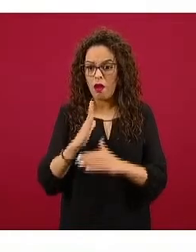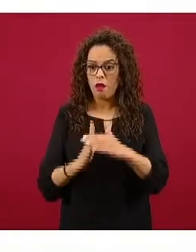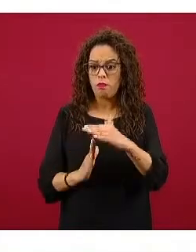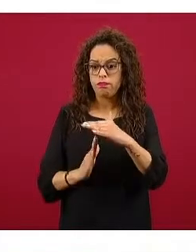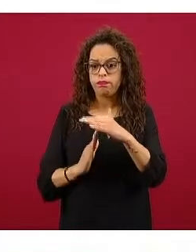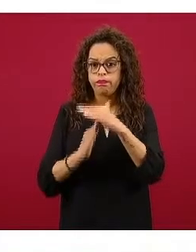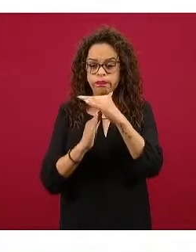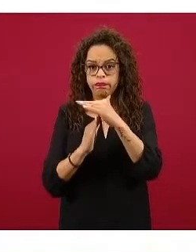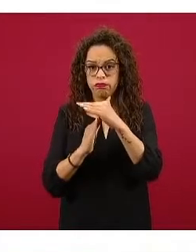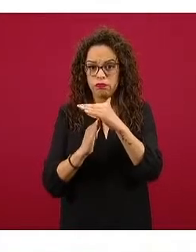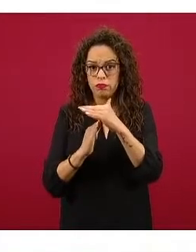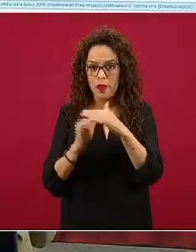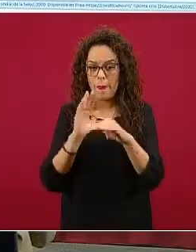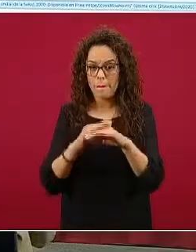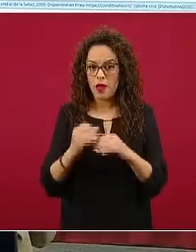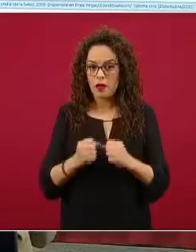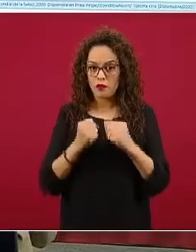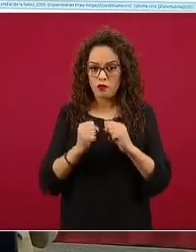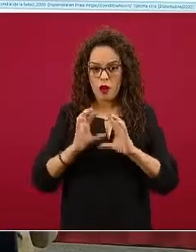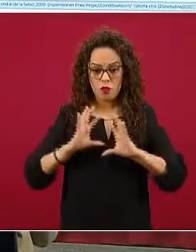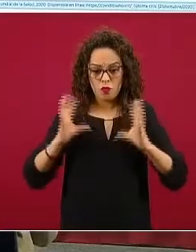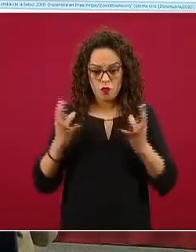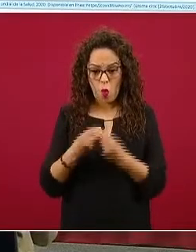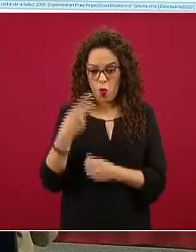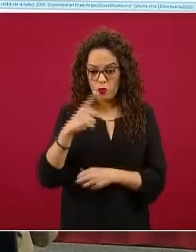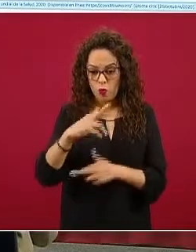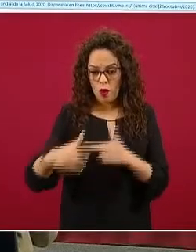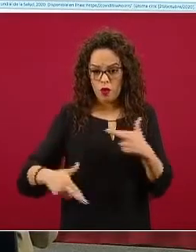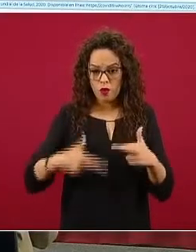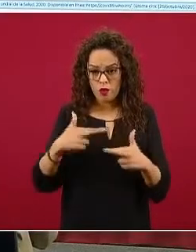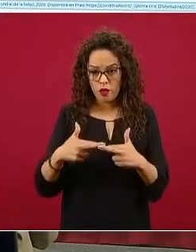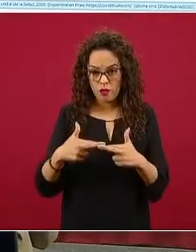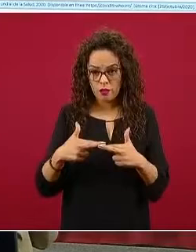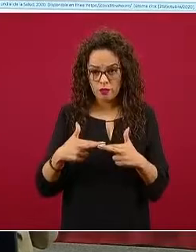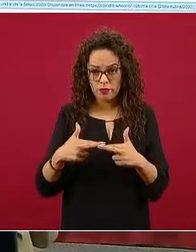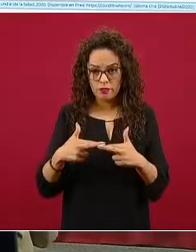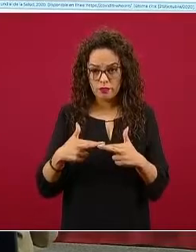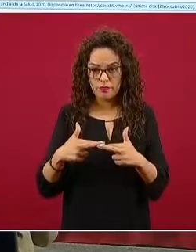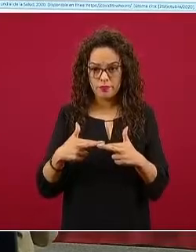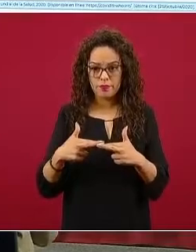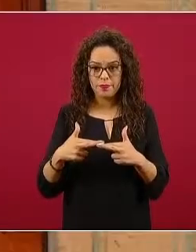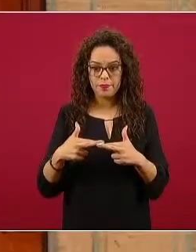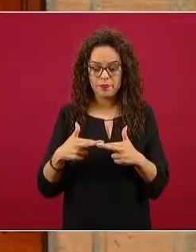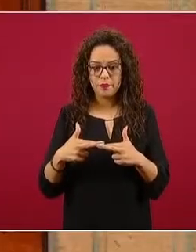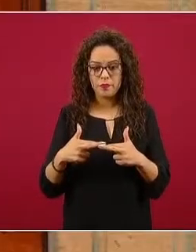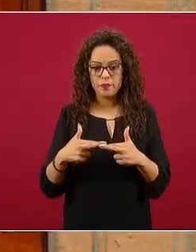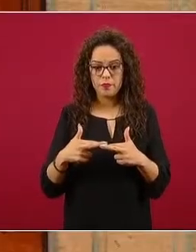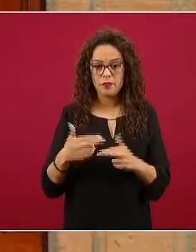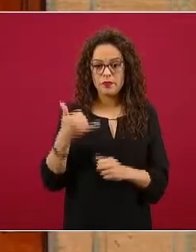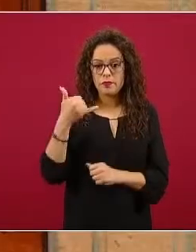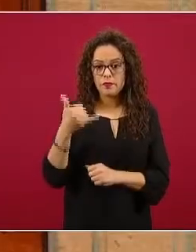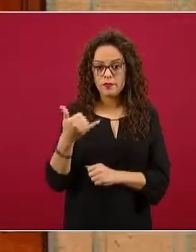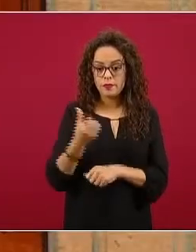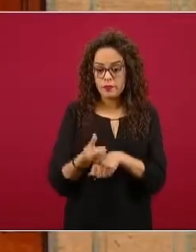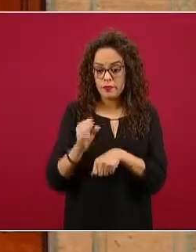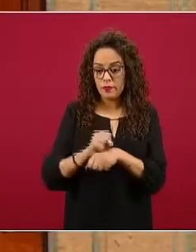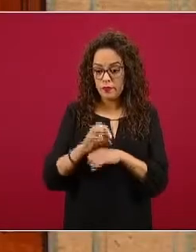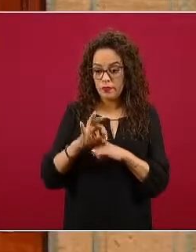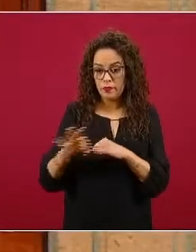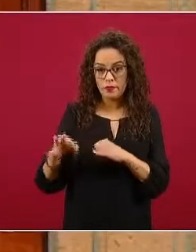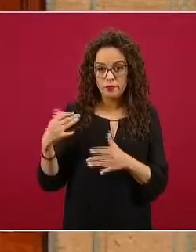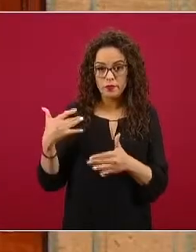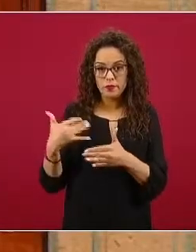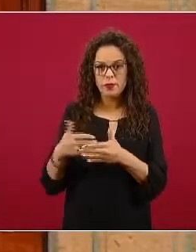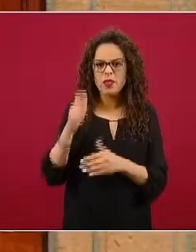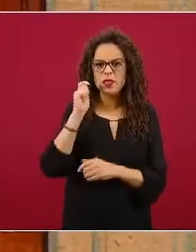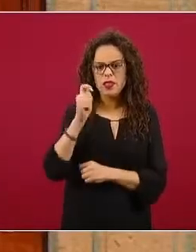pico o acme de casos en su conjunto como región de Asia Sudoriental, y más bien en las últimas semanas lo que vemos es